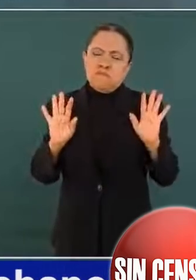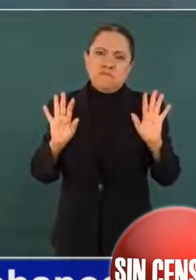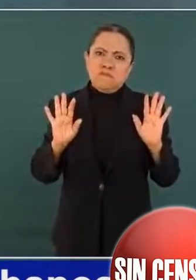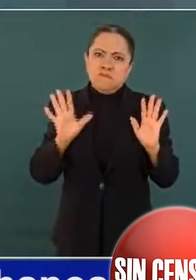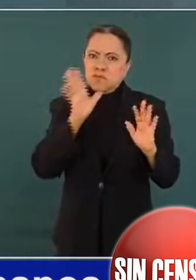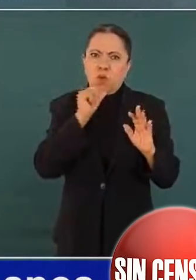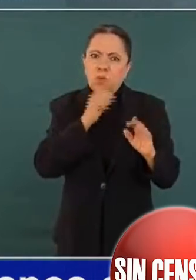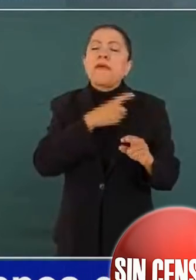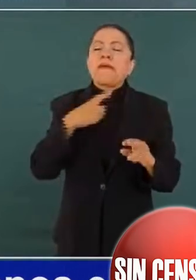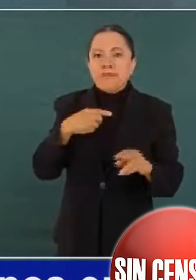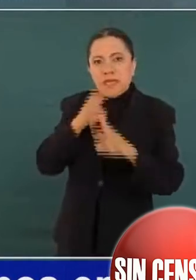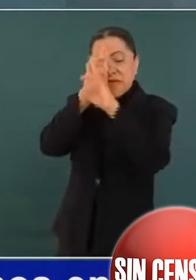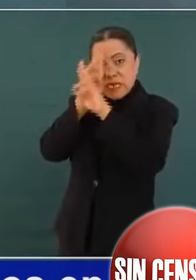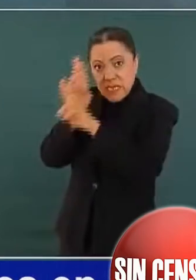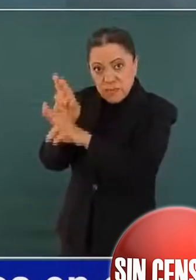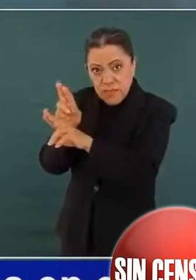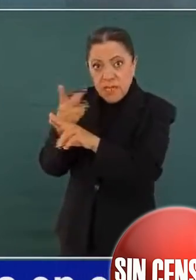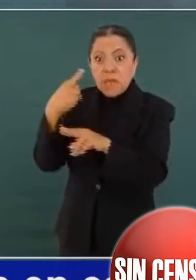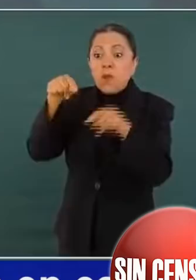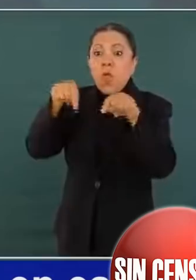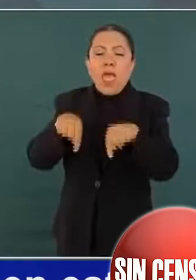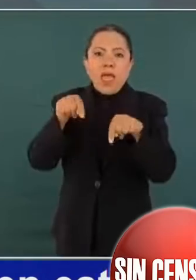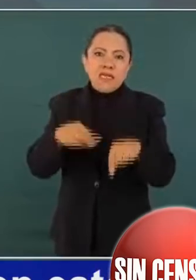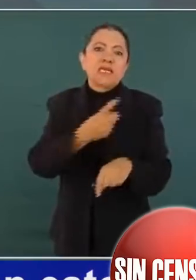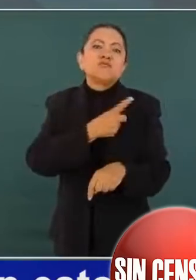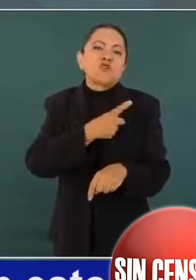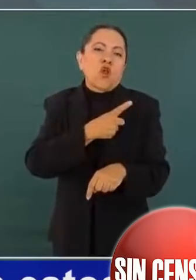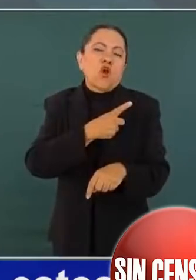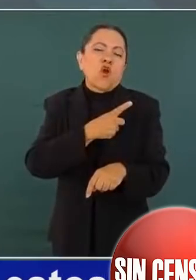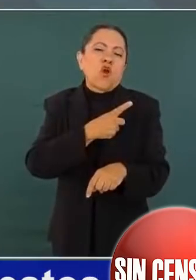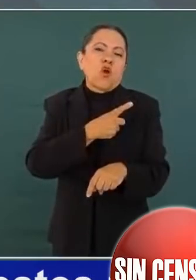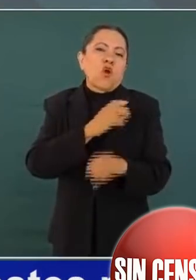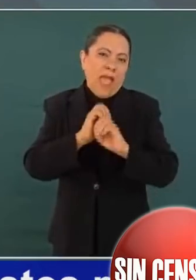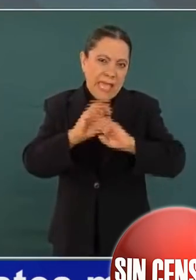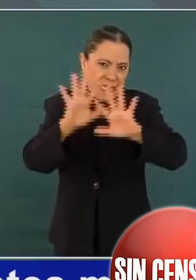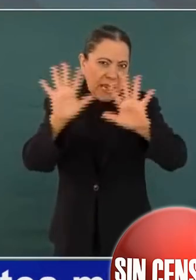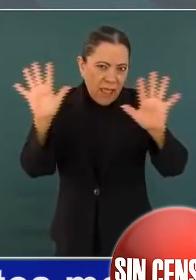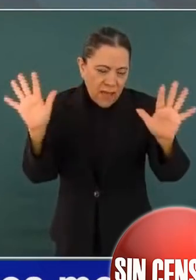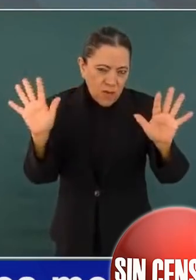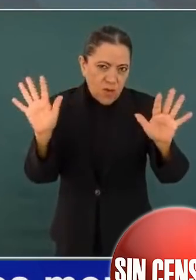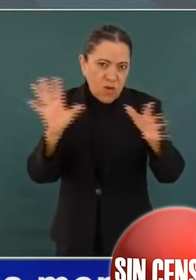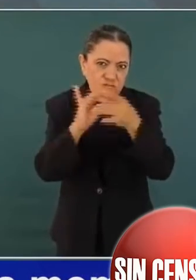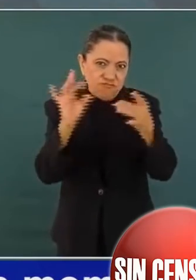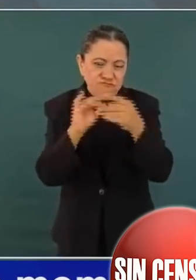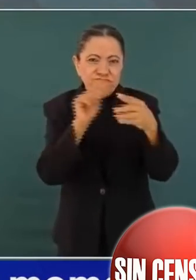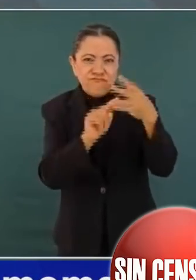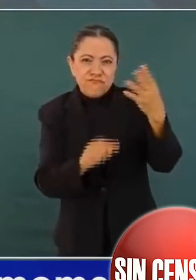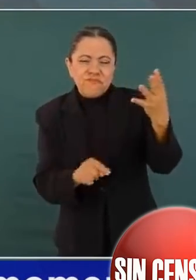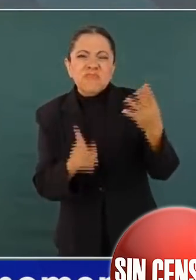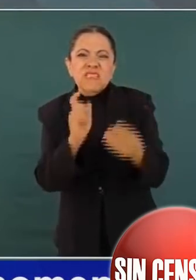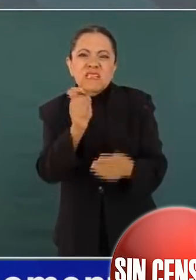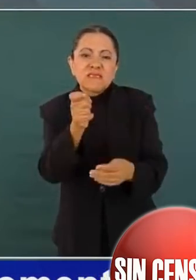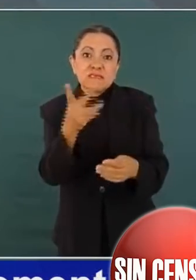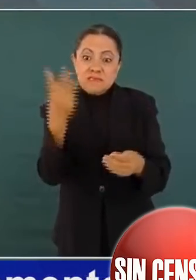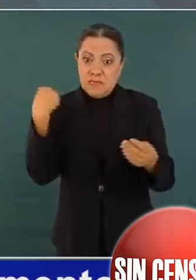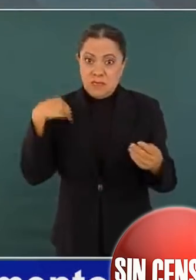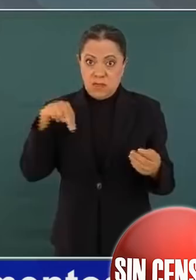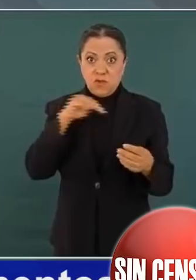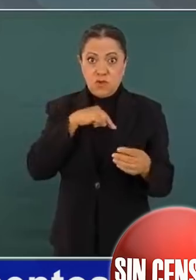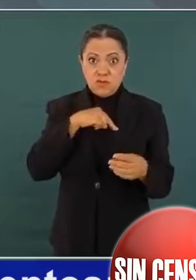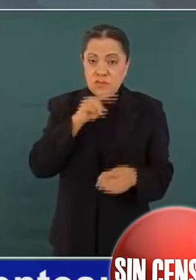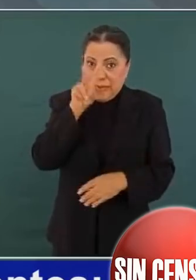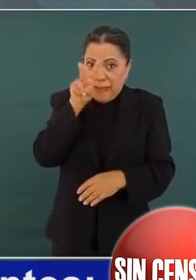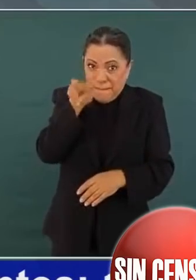respetar. Aquí nada más quiero aclarar de que nosotros de verdad,